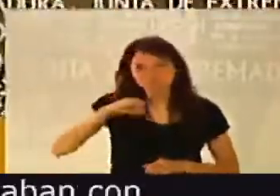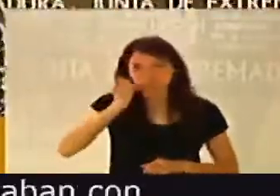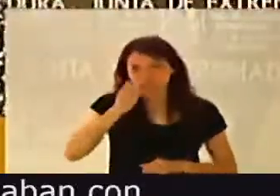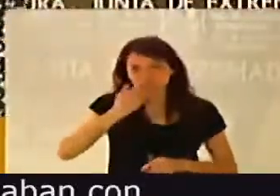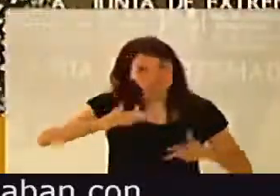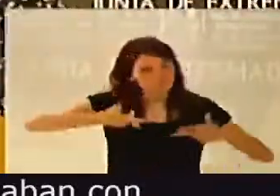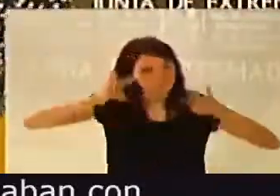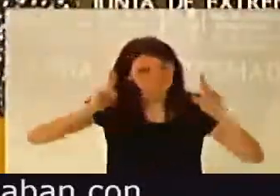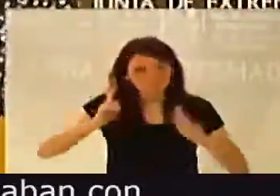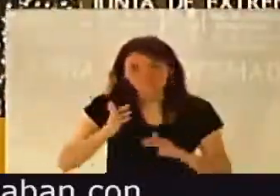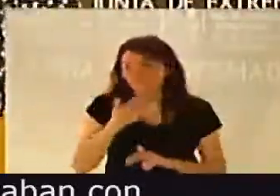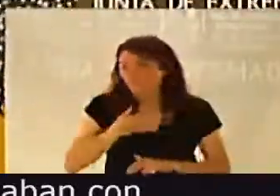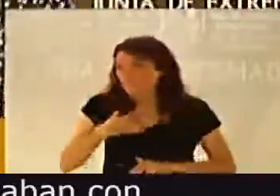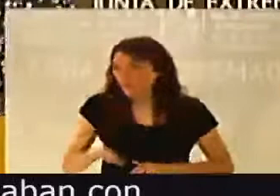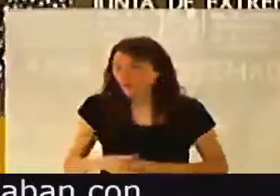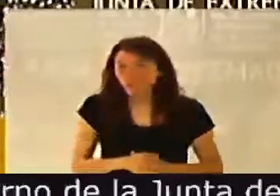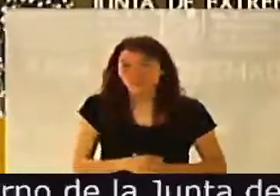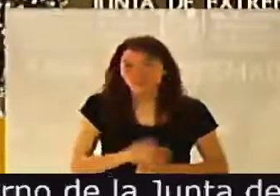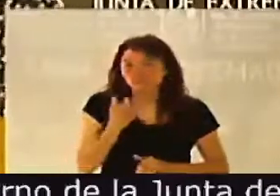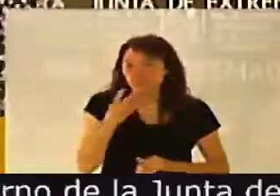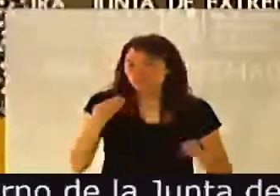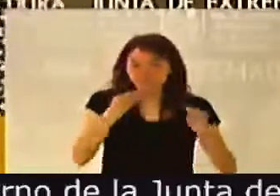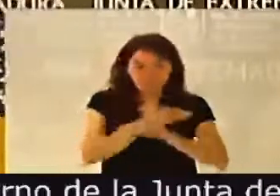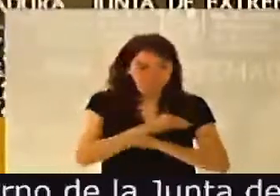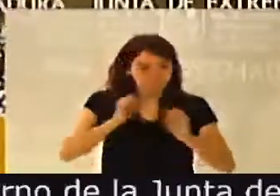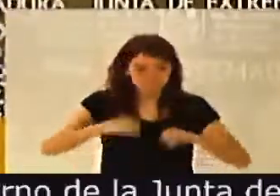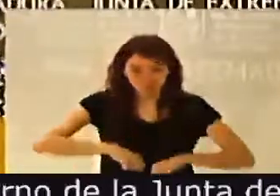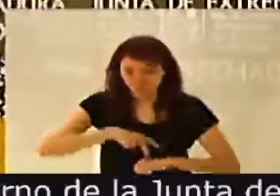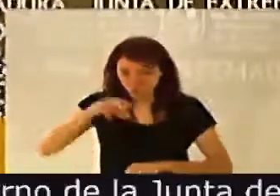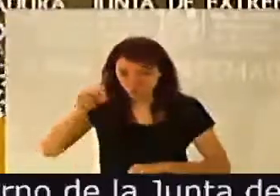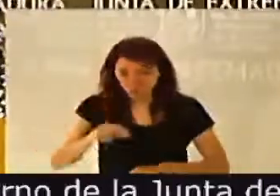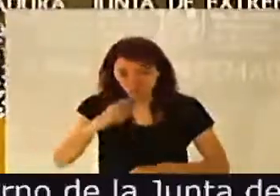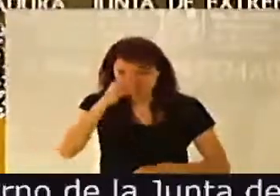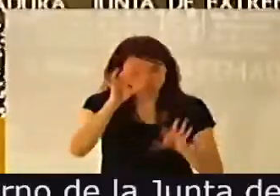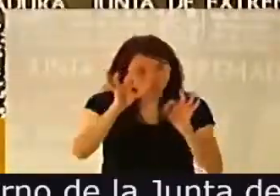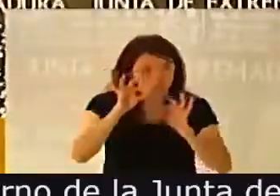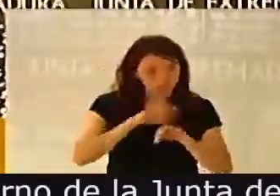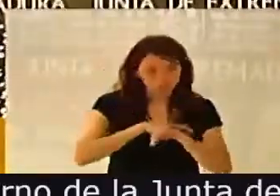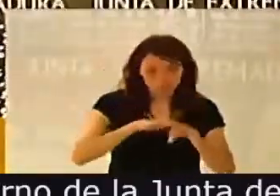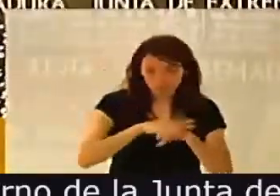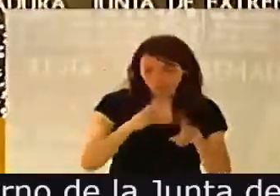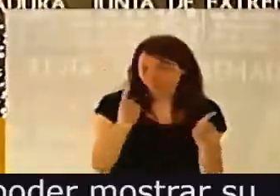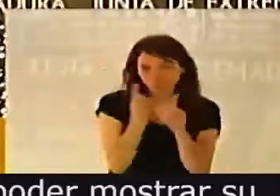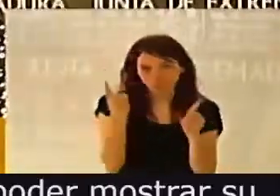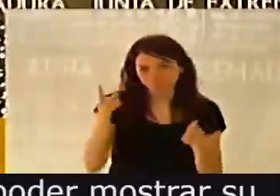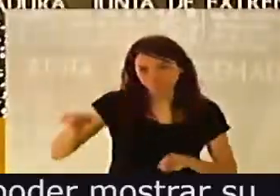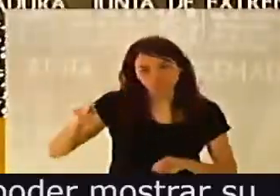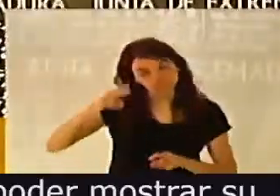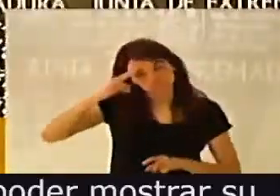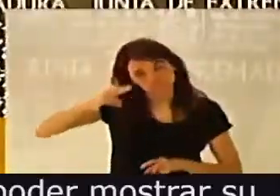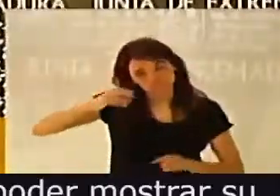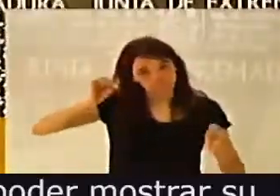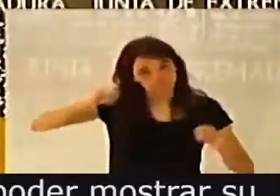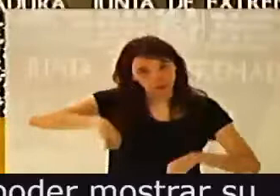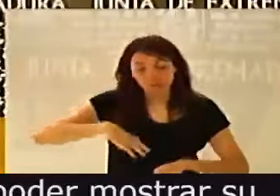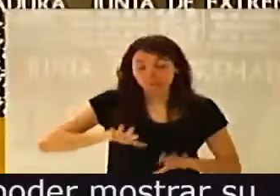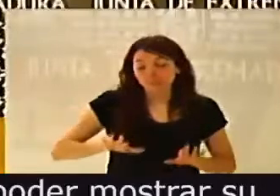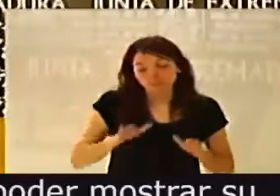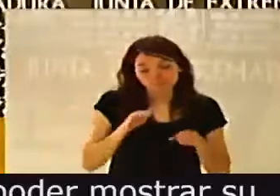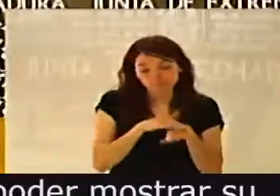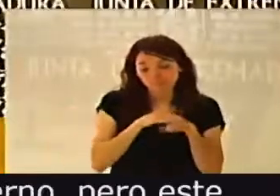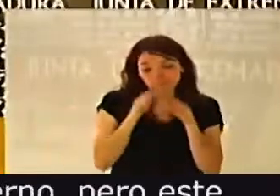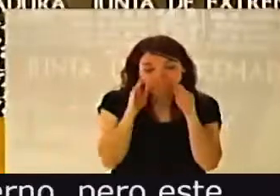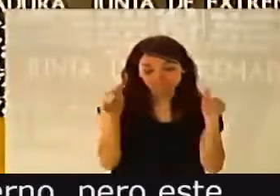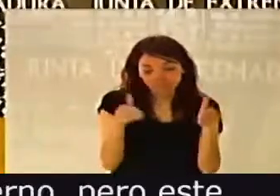de poder mostrar su disconformidad con las decisiones de este Gobierno, pero este Gobierno tiene que tomar decisiones que vayan siempre buscando el